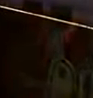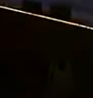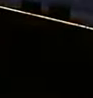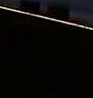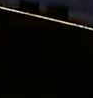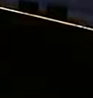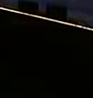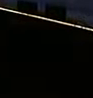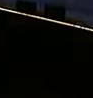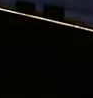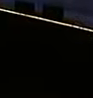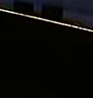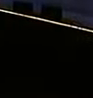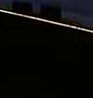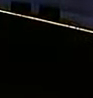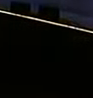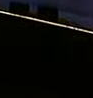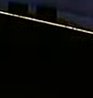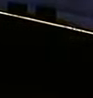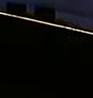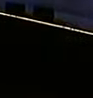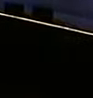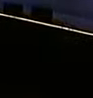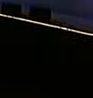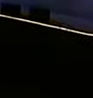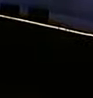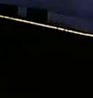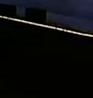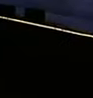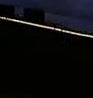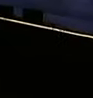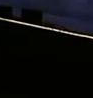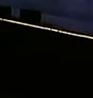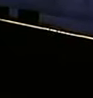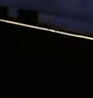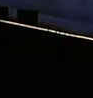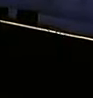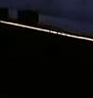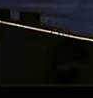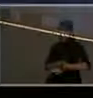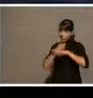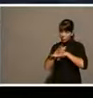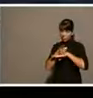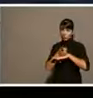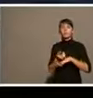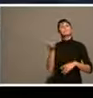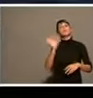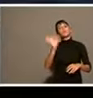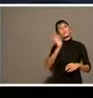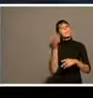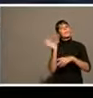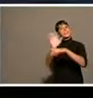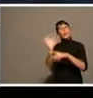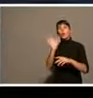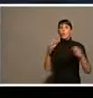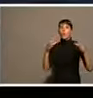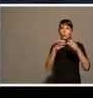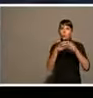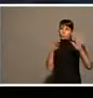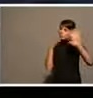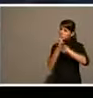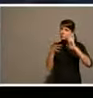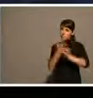escenario. Gracias, Dulce. Con burlonas nos quedamos. Sean obligatorias, bien por los presentadores o por los propios grupos.